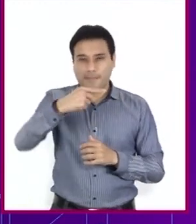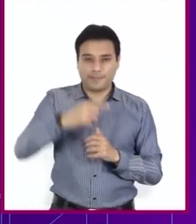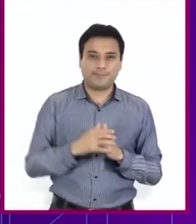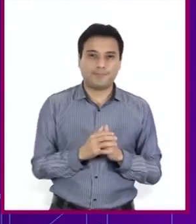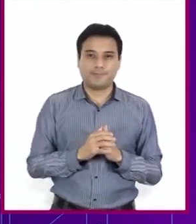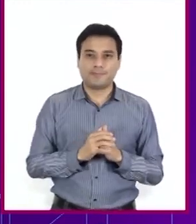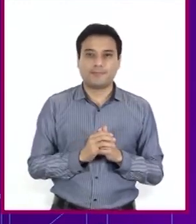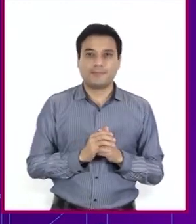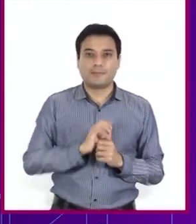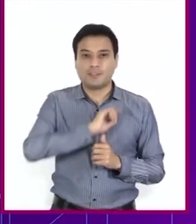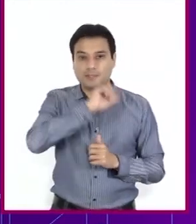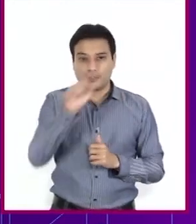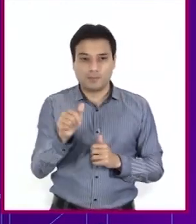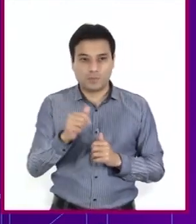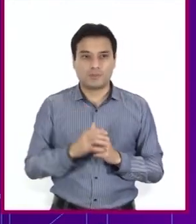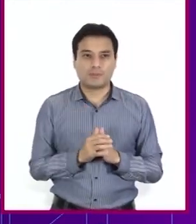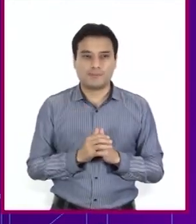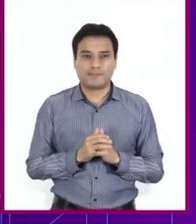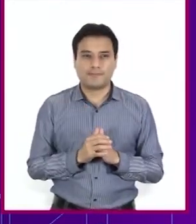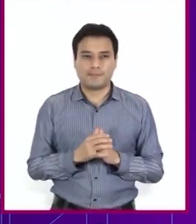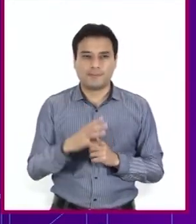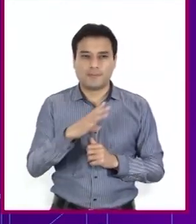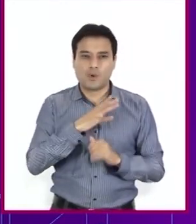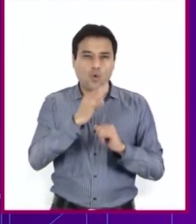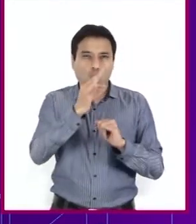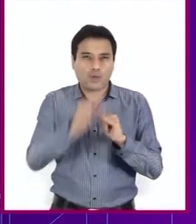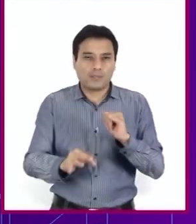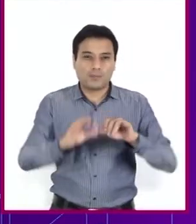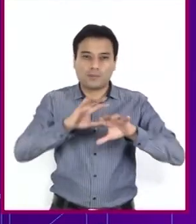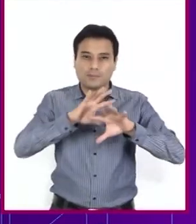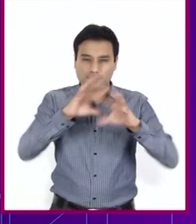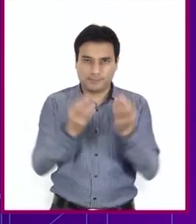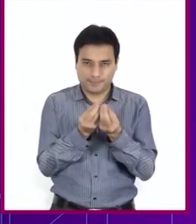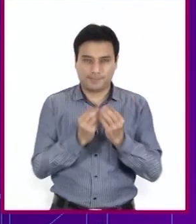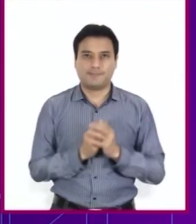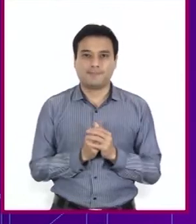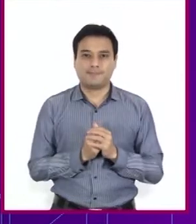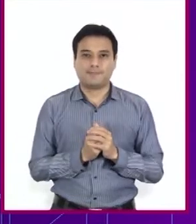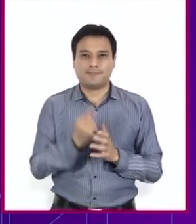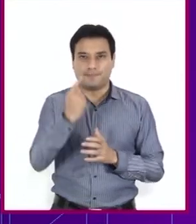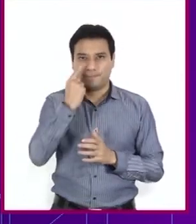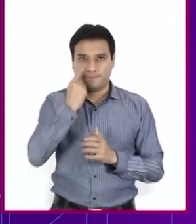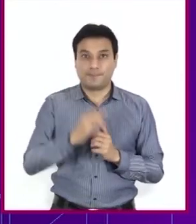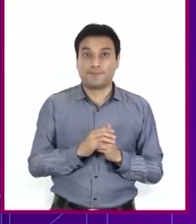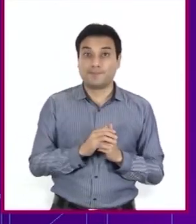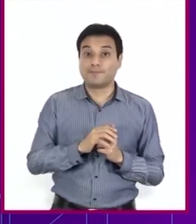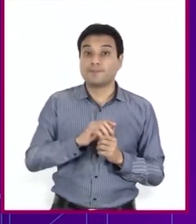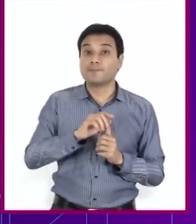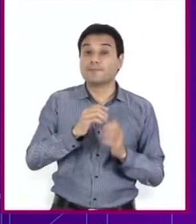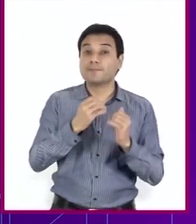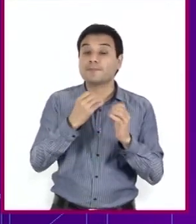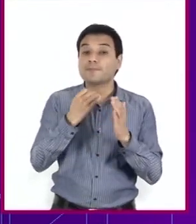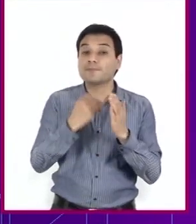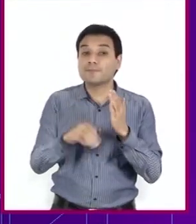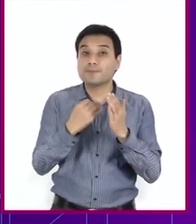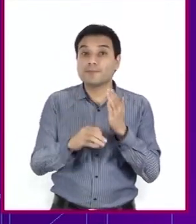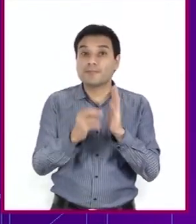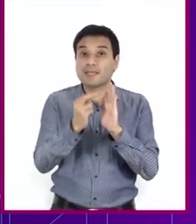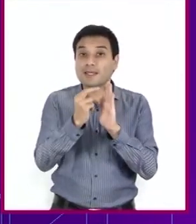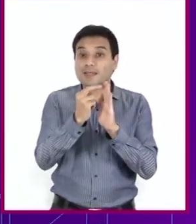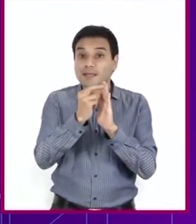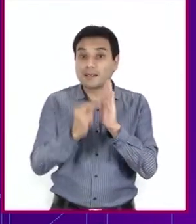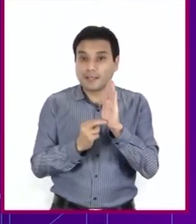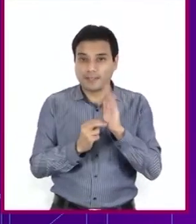de segmentos. En la última columna de la tabla debemos encontrar la expresión algebraica del